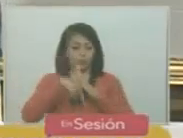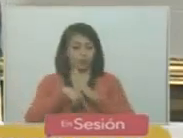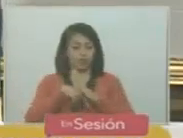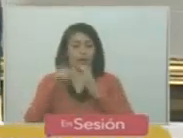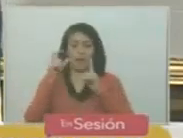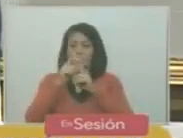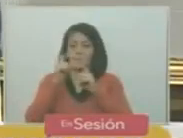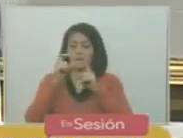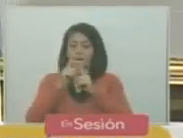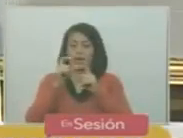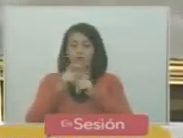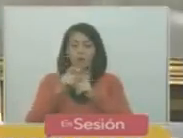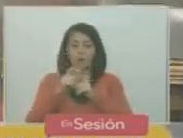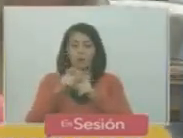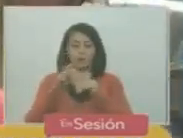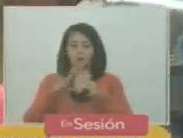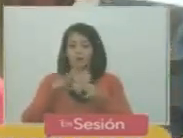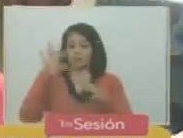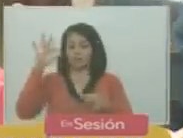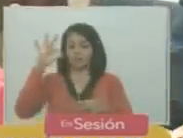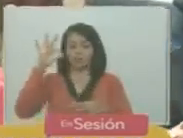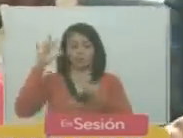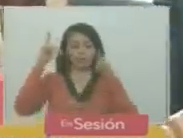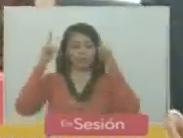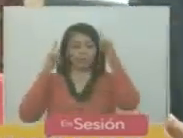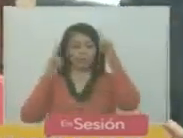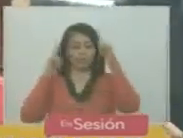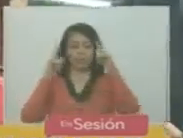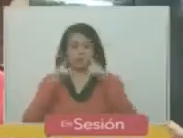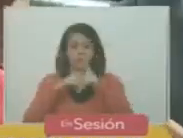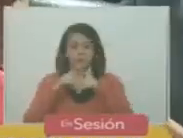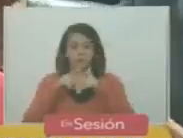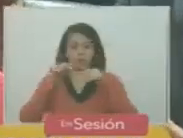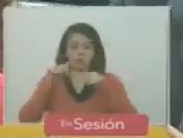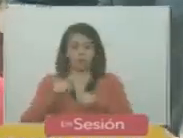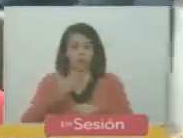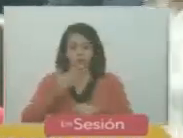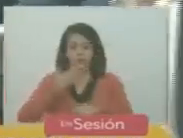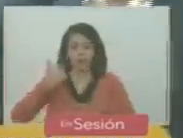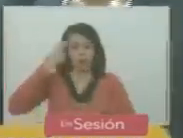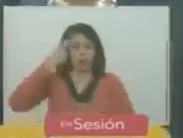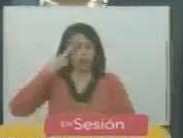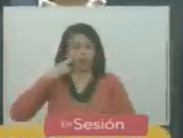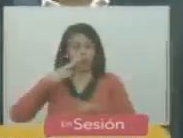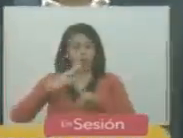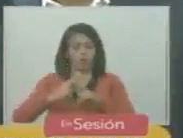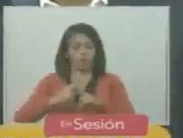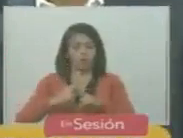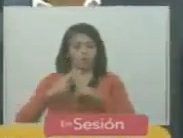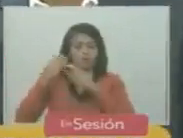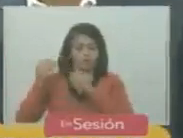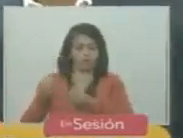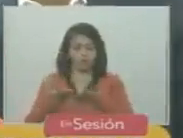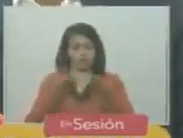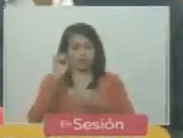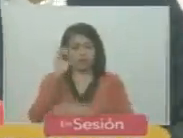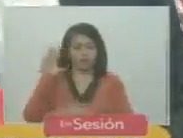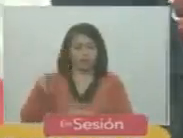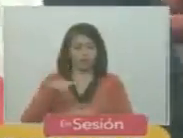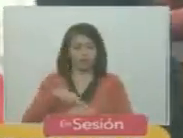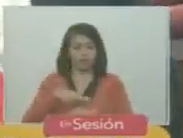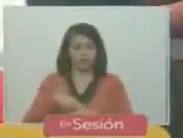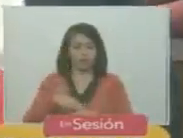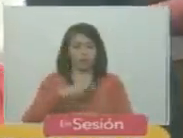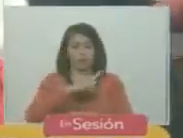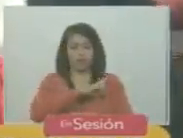sus palabras está el espíritu de Hugo Chávez, y por eso el mejor homenaje que puede rendir esta Asamblea Nacional